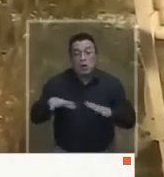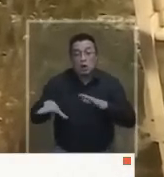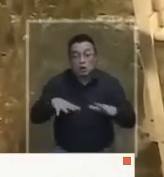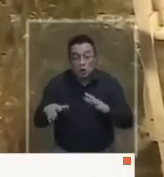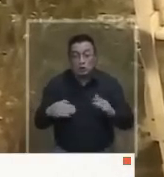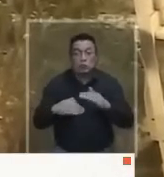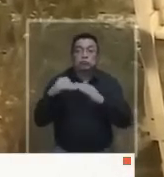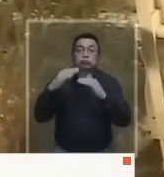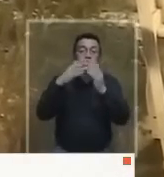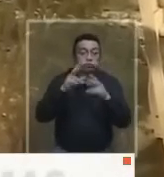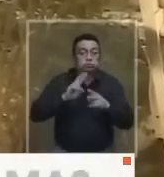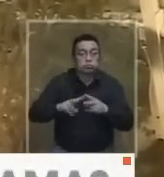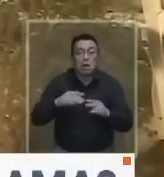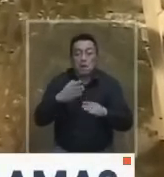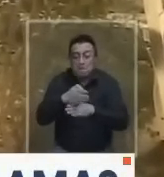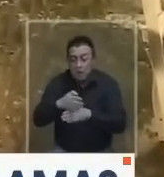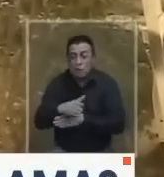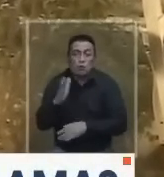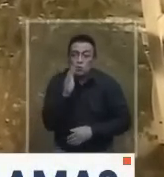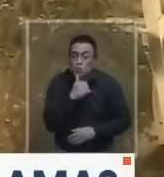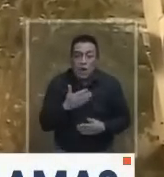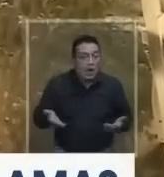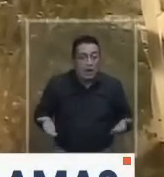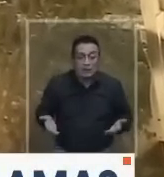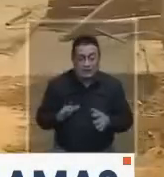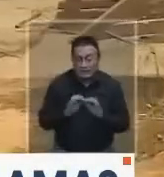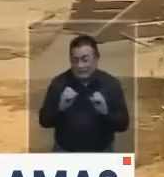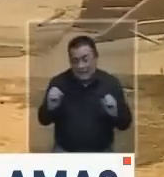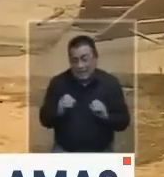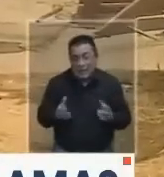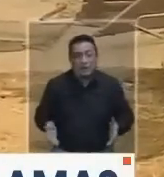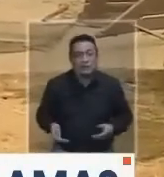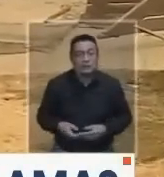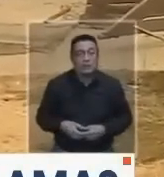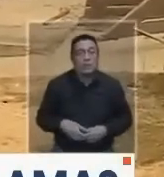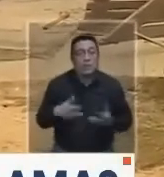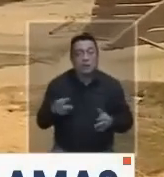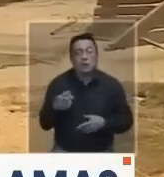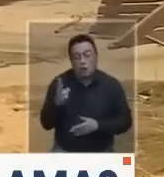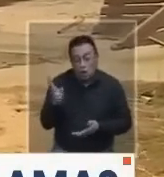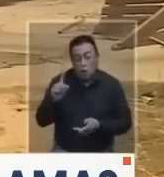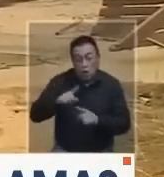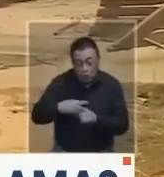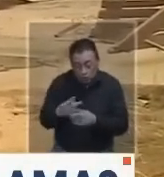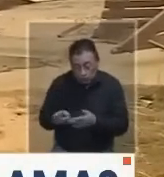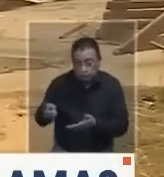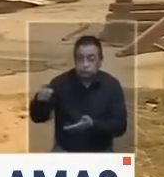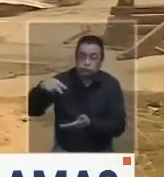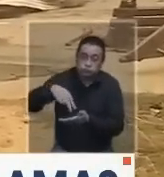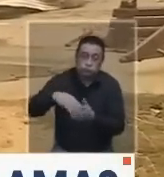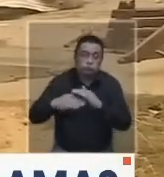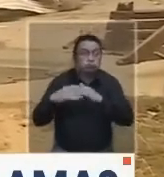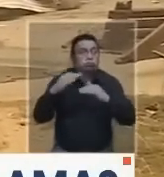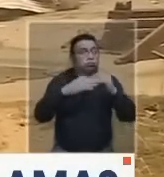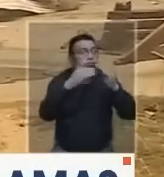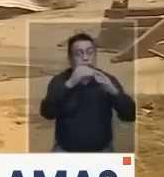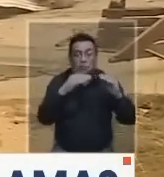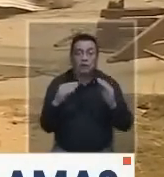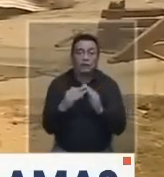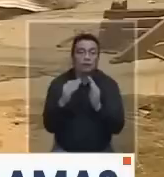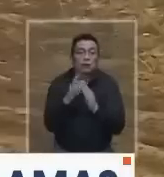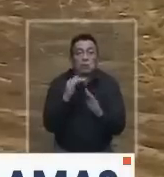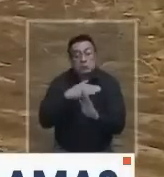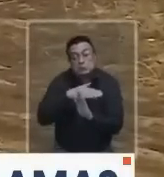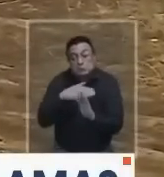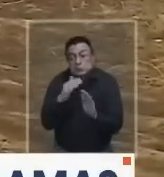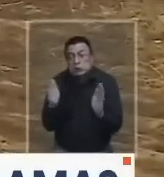no tenemos nada no tenemos un palo no tenemos nada no hay nada nada pegan tarde de nuevo nuestra vivienda aunque sea